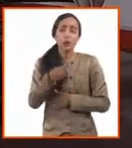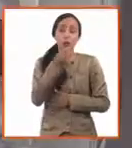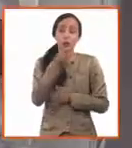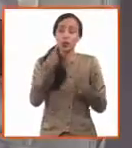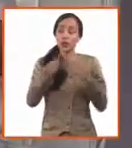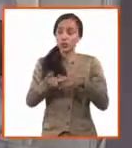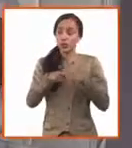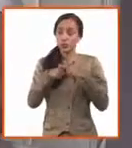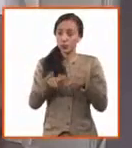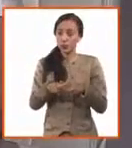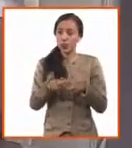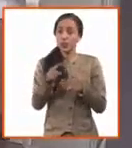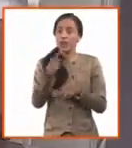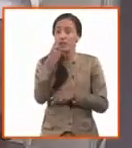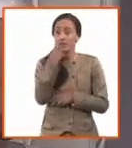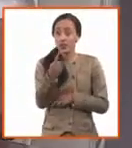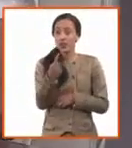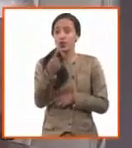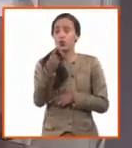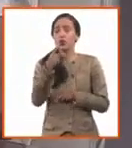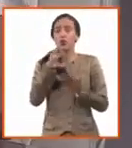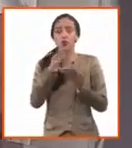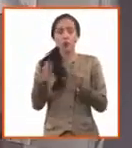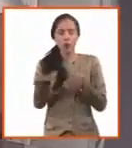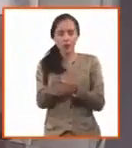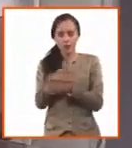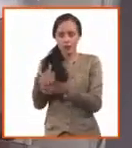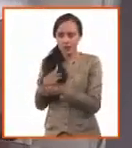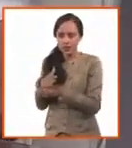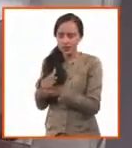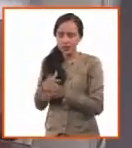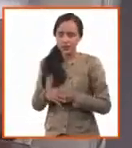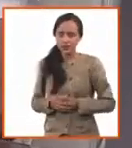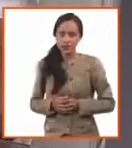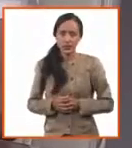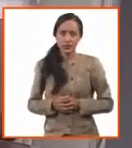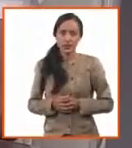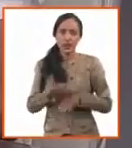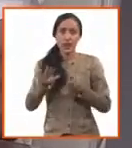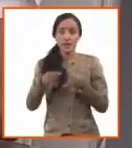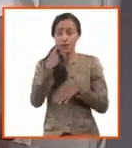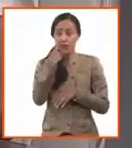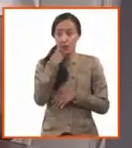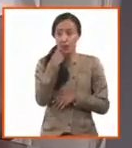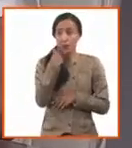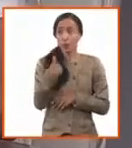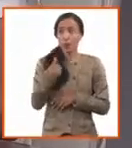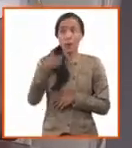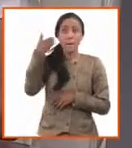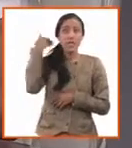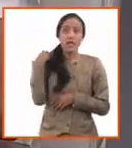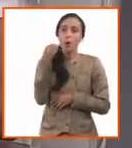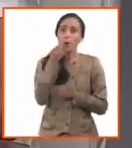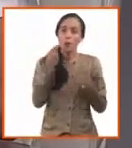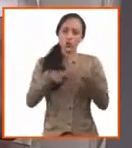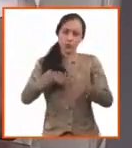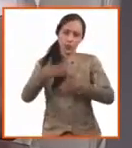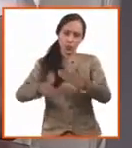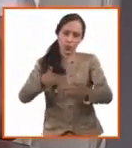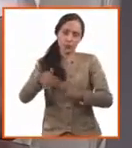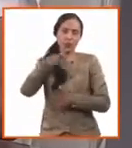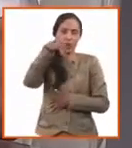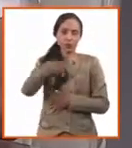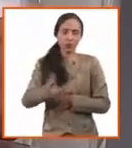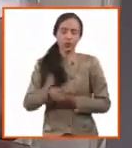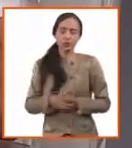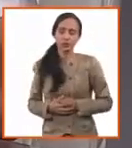y para tratar de afrontarlo de una manera distinta no hay claves en ese pasado ya veis y mirando hacia atrás se mira hacia adelante el día que la